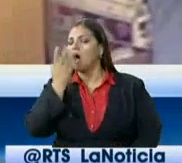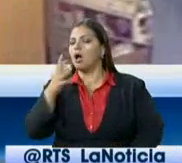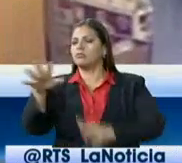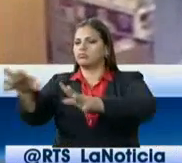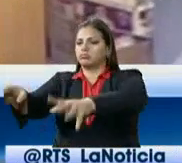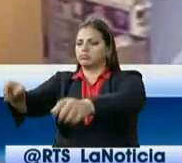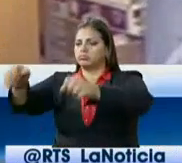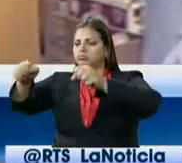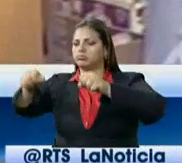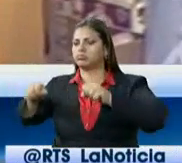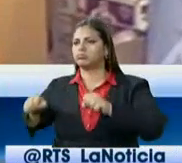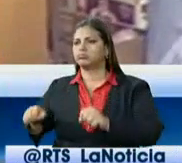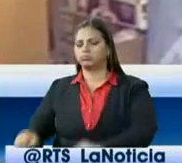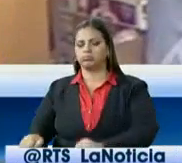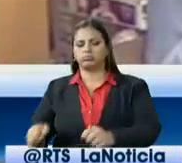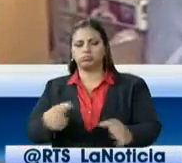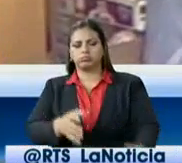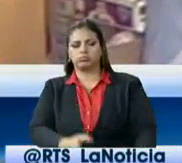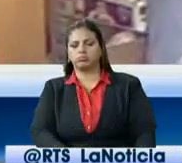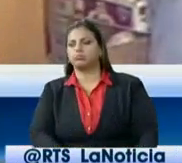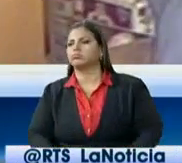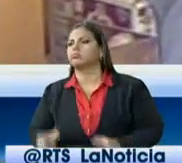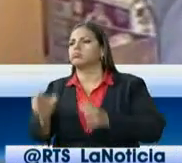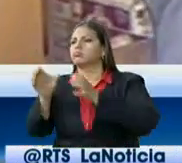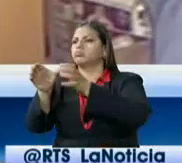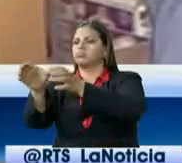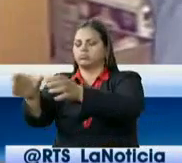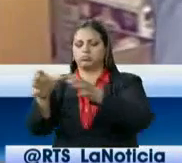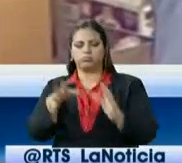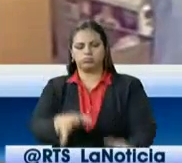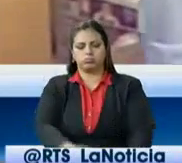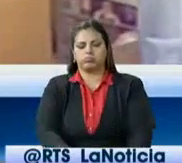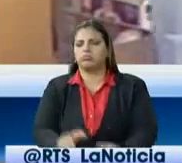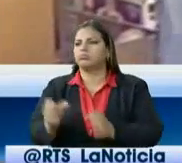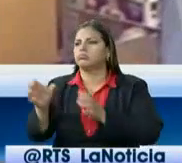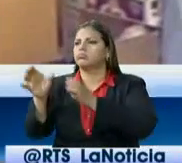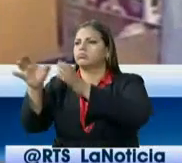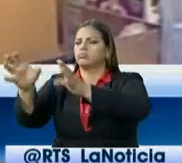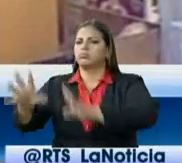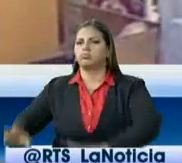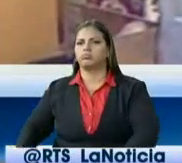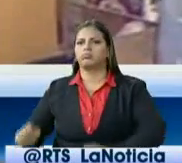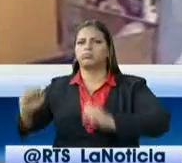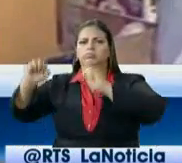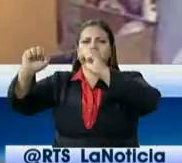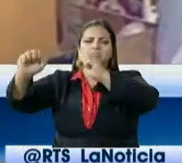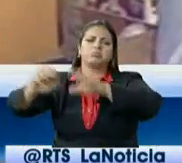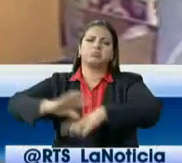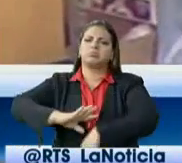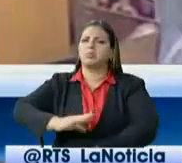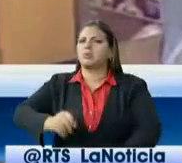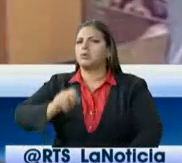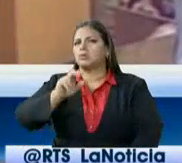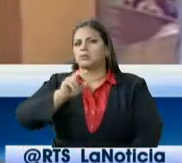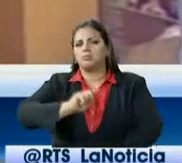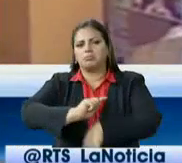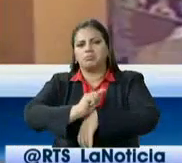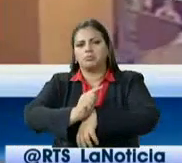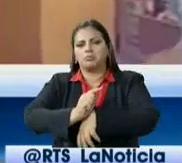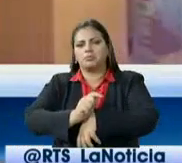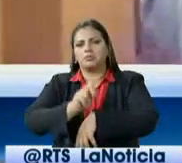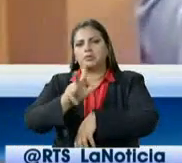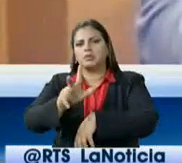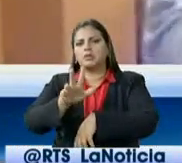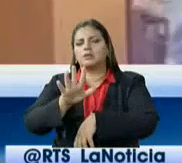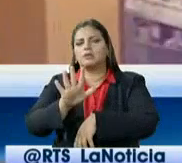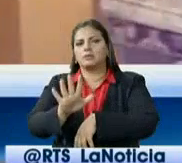yo pensé que era más. 35 minutos y ahí se lo saca. ¿Y cuánto tiempo tiene que estar enfriado? Una hora. Una hora. Se lo saca y automáticamente